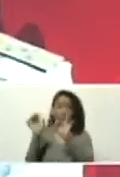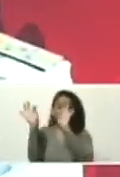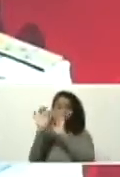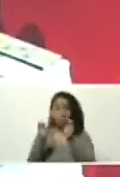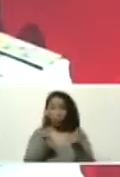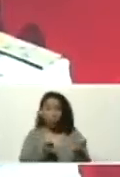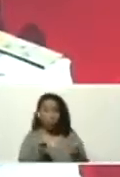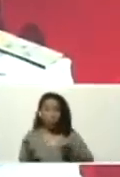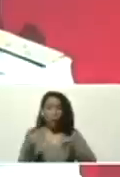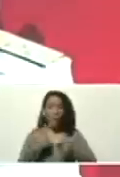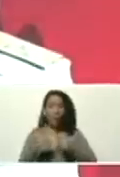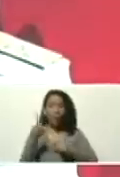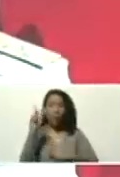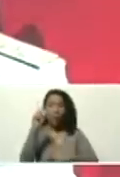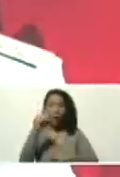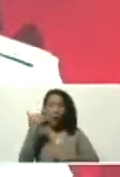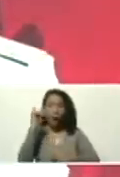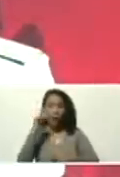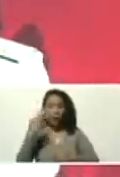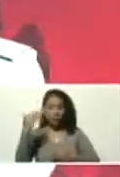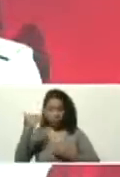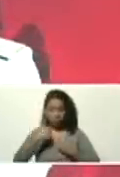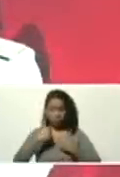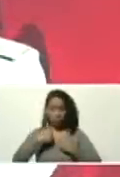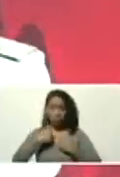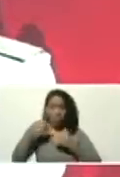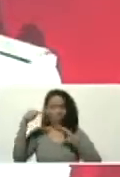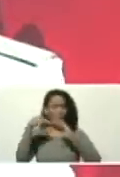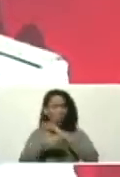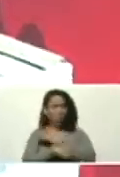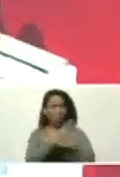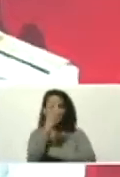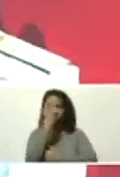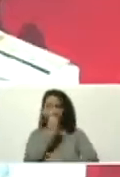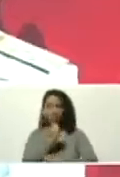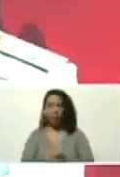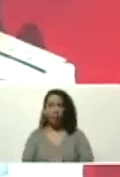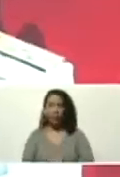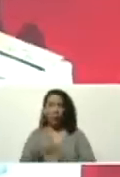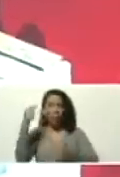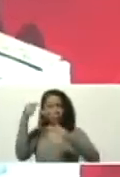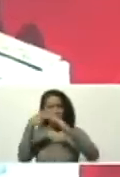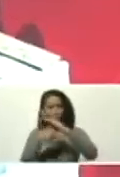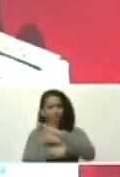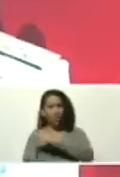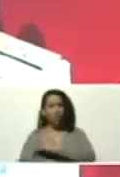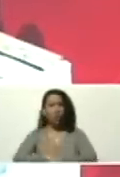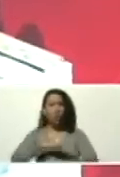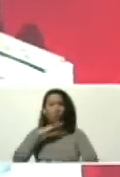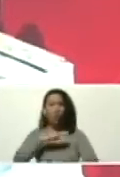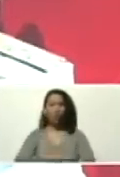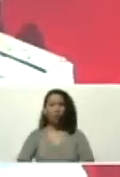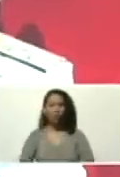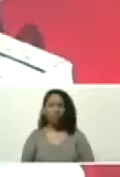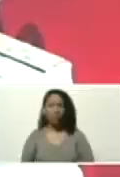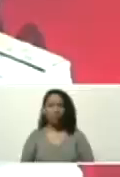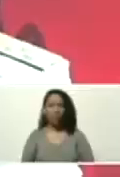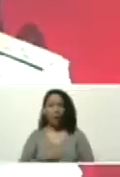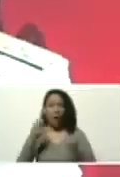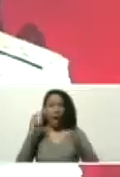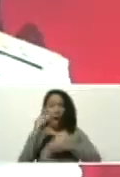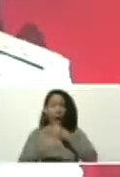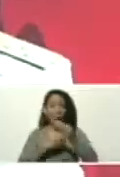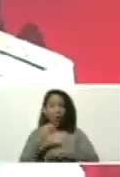nace en nosotros una profunda tristeza, una profunda tribulación, basada en ver